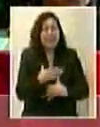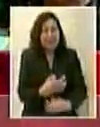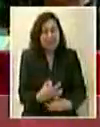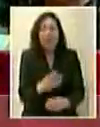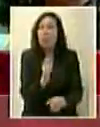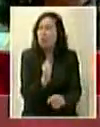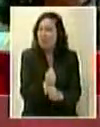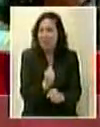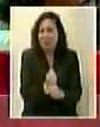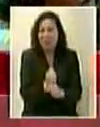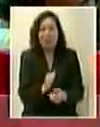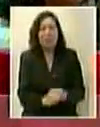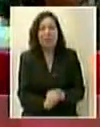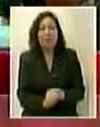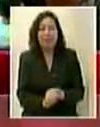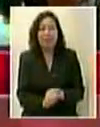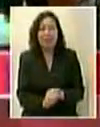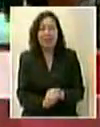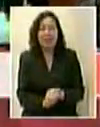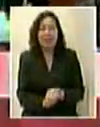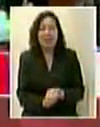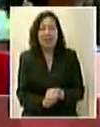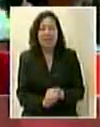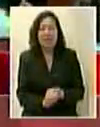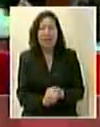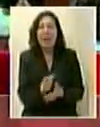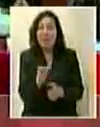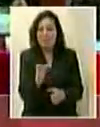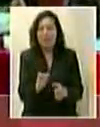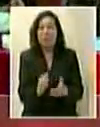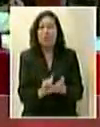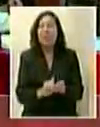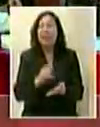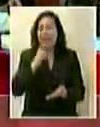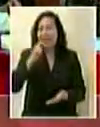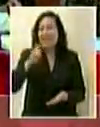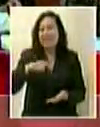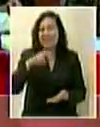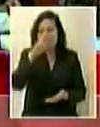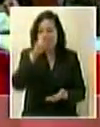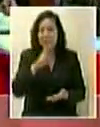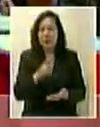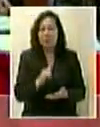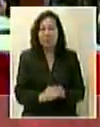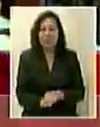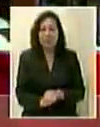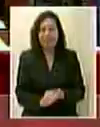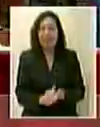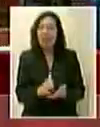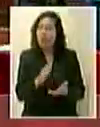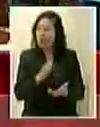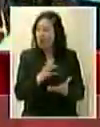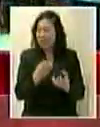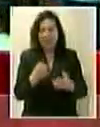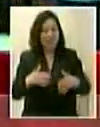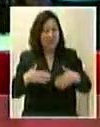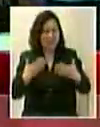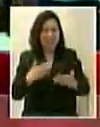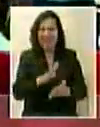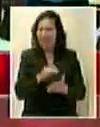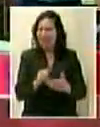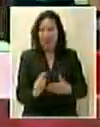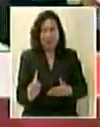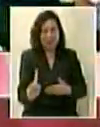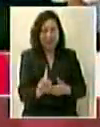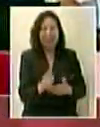una labor de apoyo a los ciudadanos más necesitados del Perú. Dicho esto, quiero reiterar mi felicitación a todos